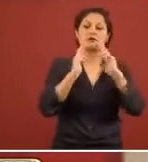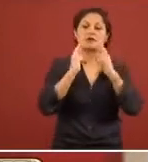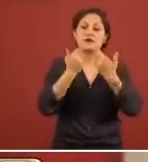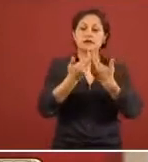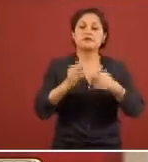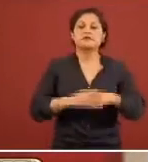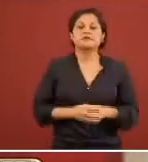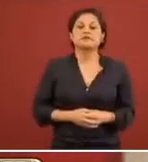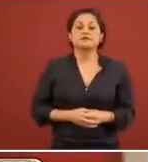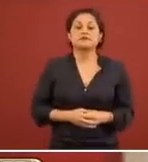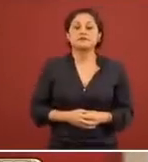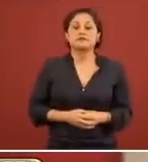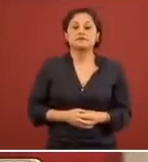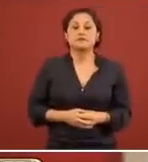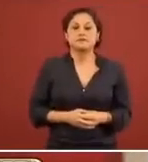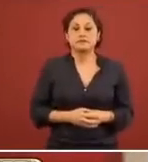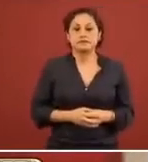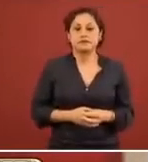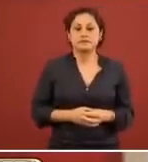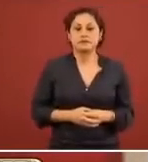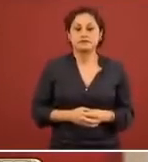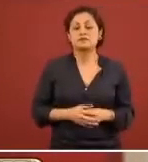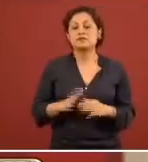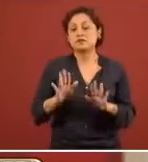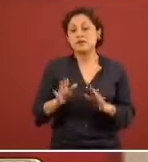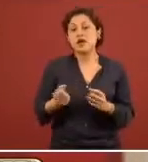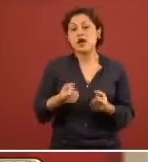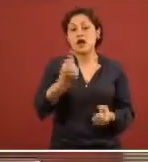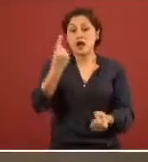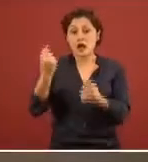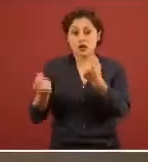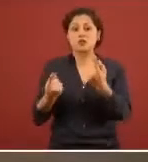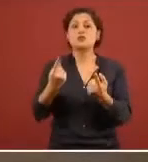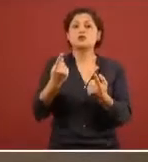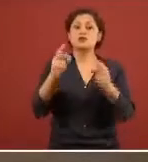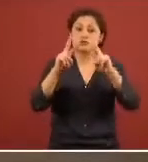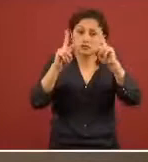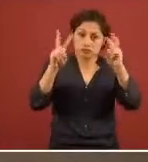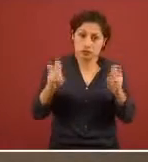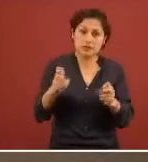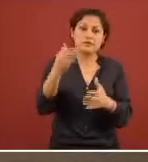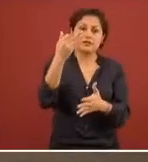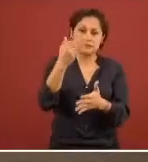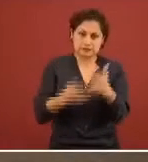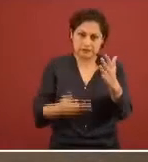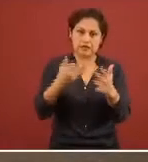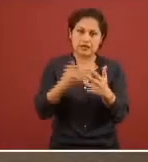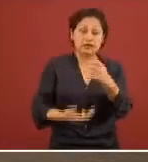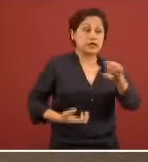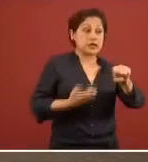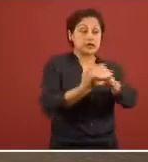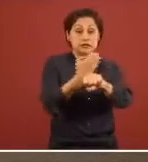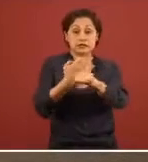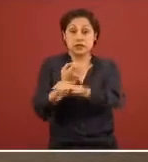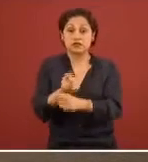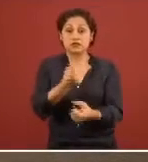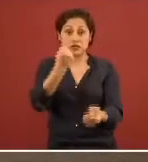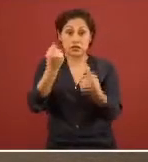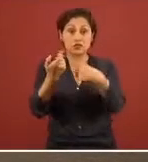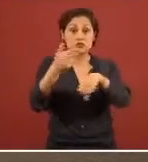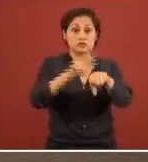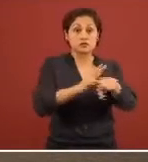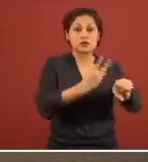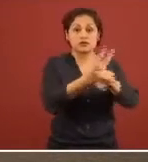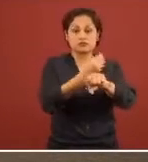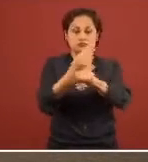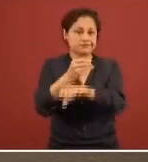Quedan pendientes todavía de completar algunos procesos de reconversión en algunas entidades federativas. Estas